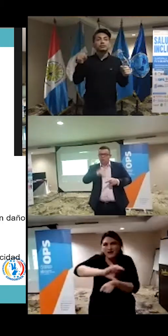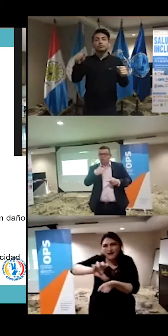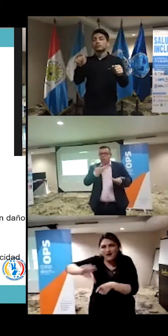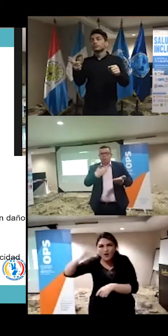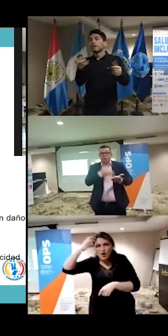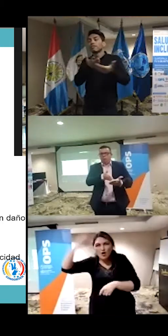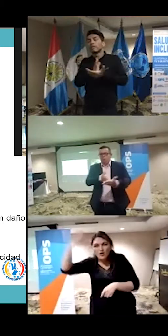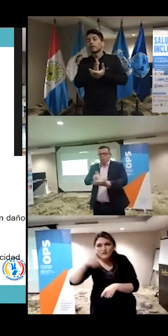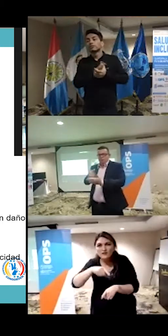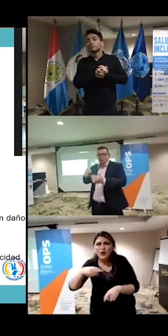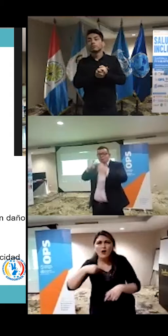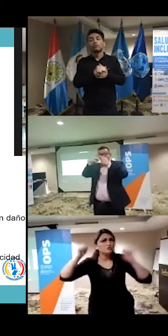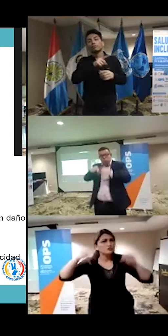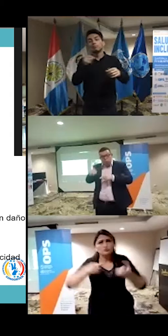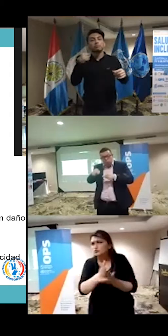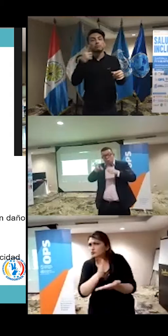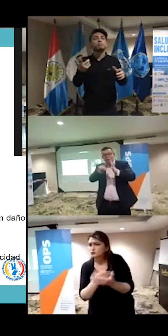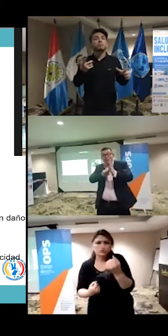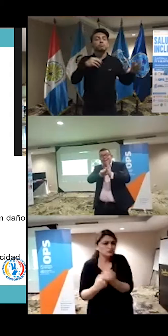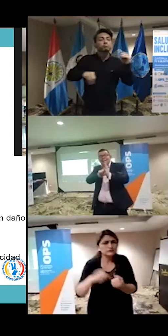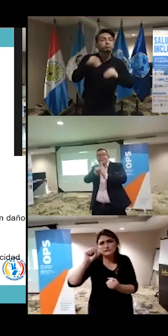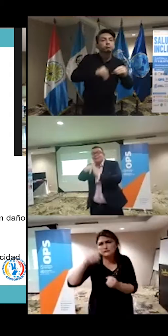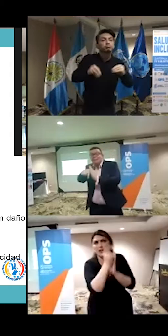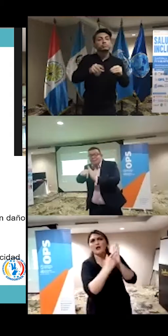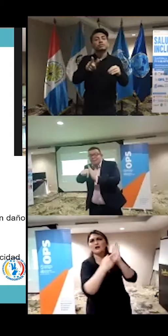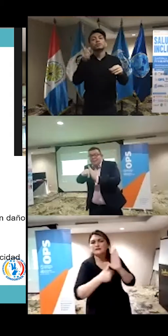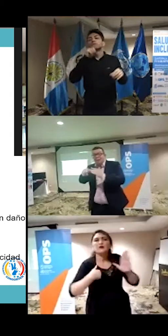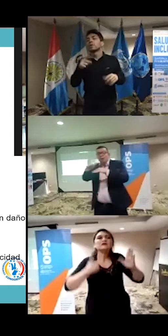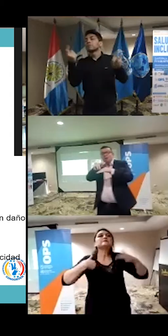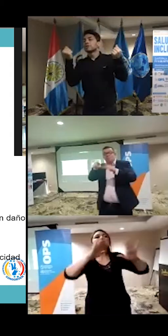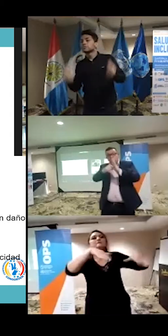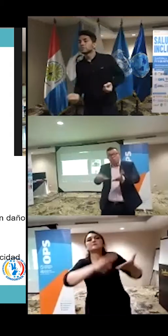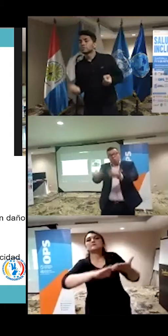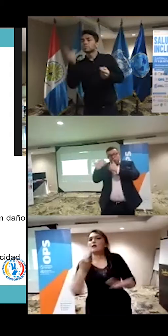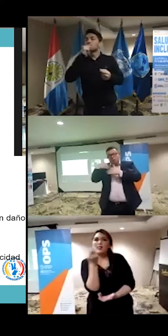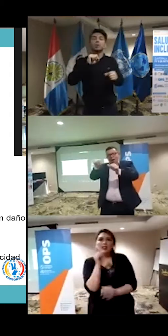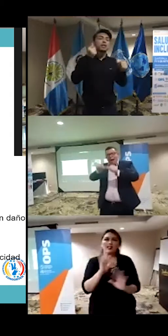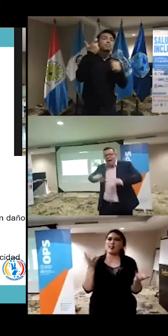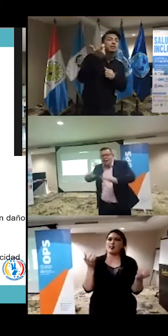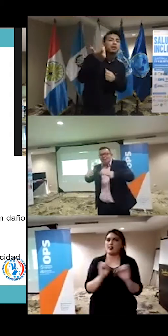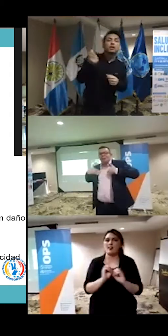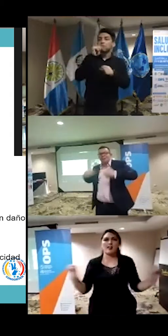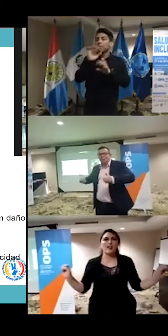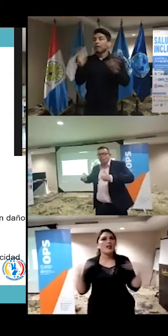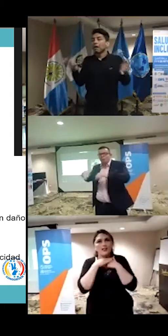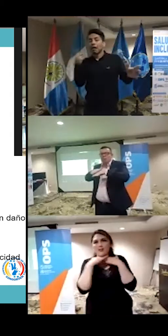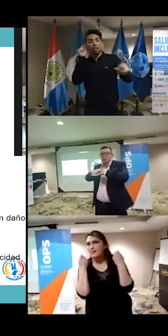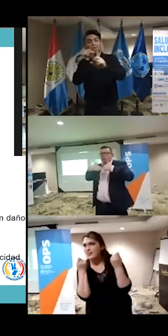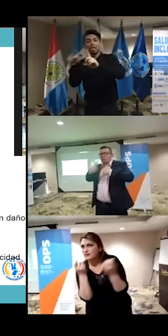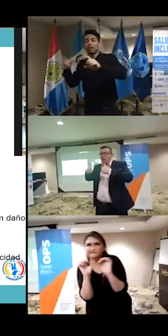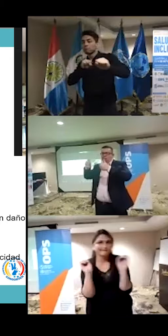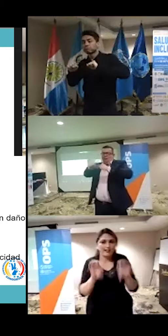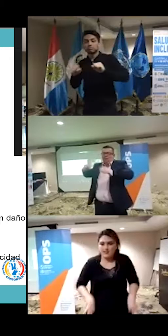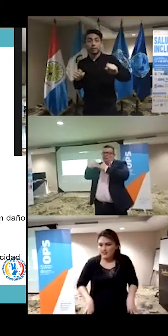derechos y los ajustes que requerimos, nos dicen es que no hay presupuesto, es que no se tiene dinero para poder ejecutar estos planes de acción.